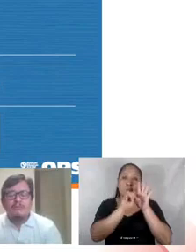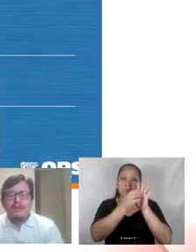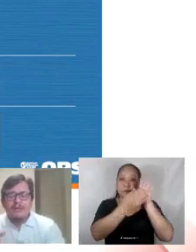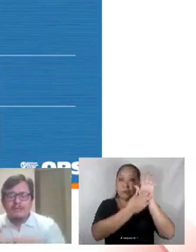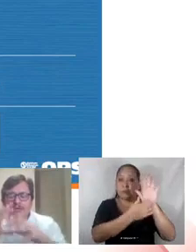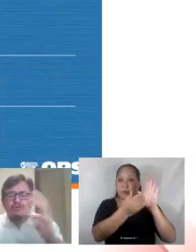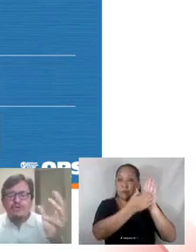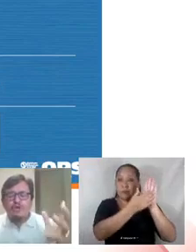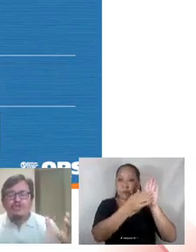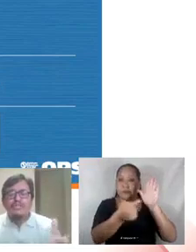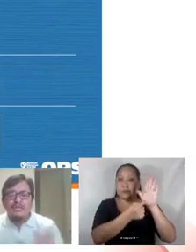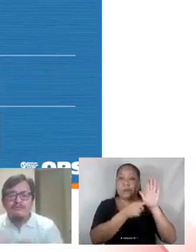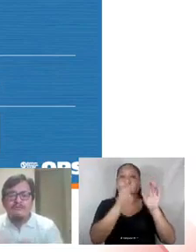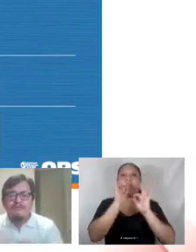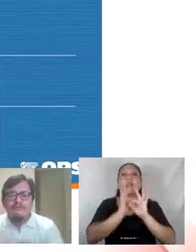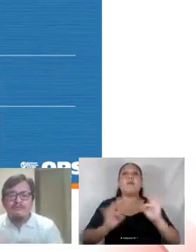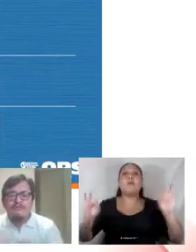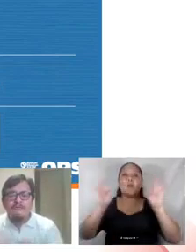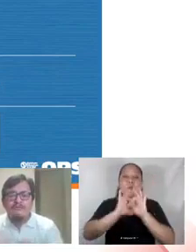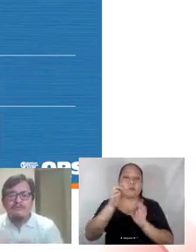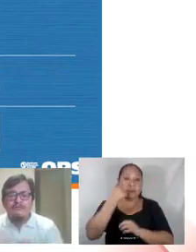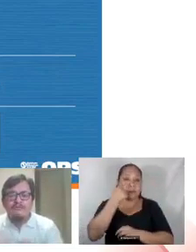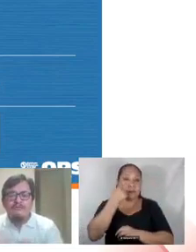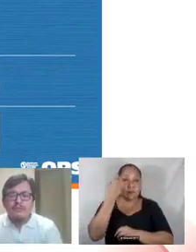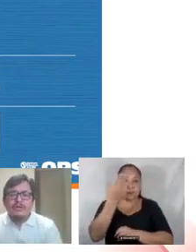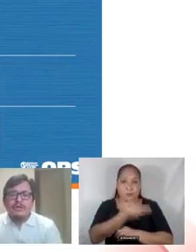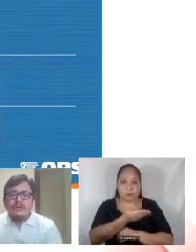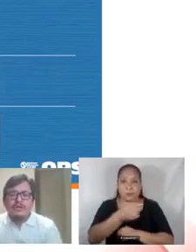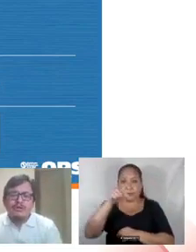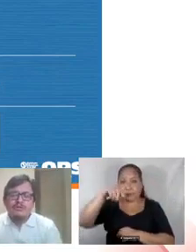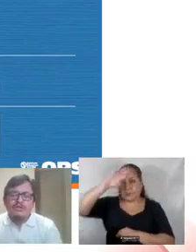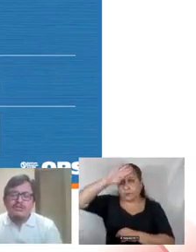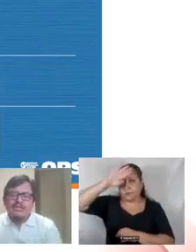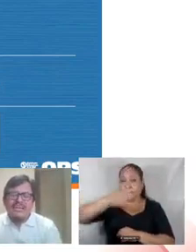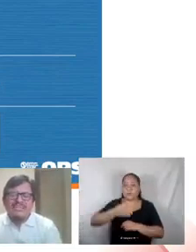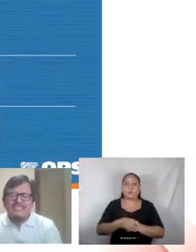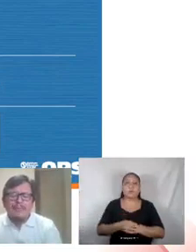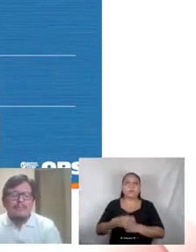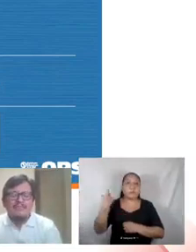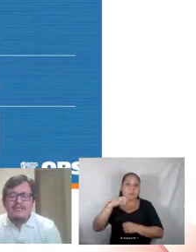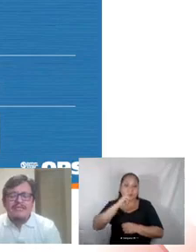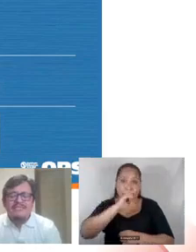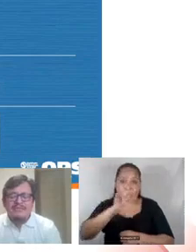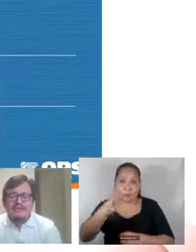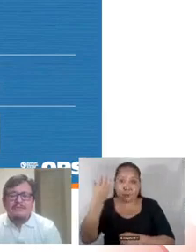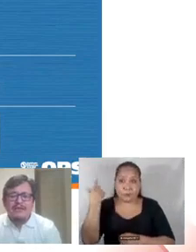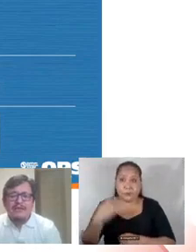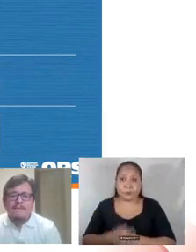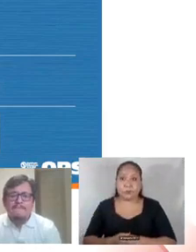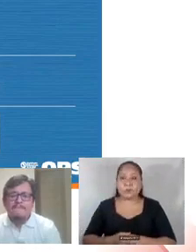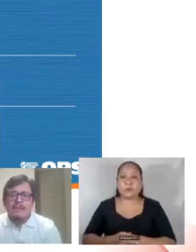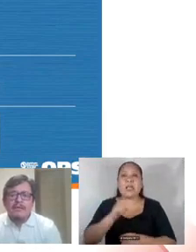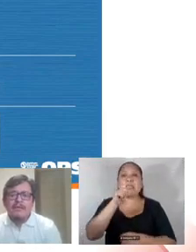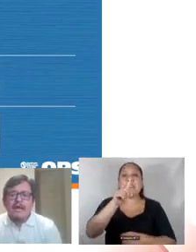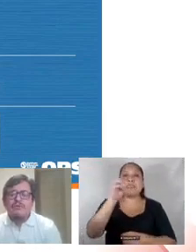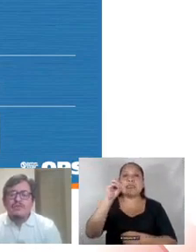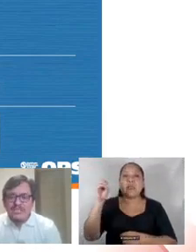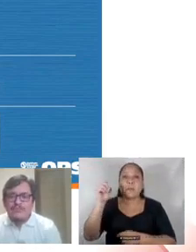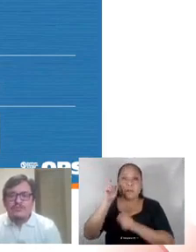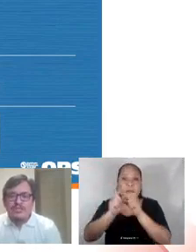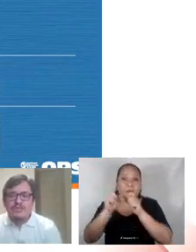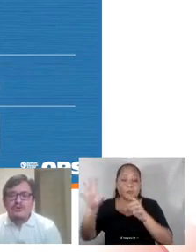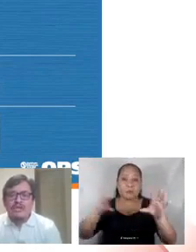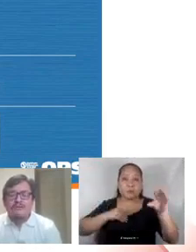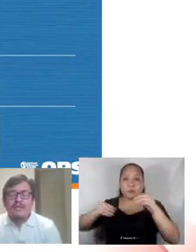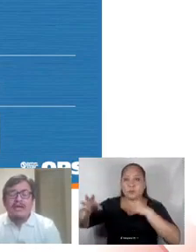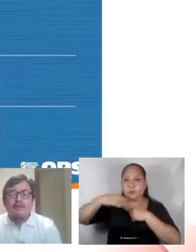importante como parte del proceso de conocer a la enfermedad, ¿no? Como ya lo dijimos, de cada 100 pacientes que se infecten,